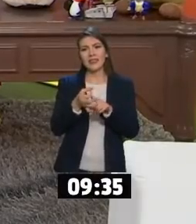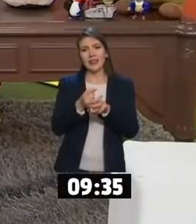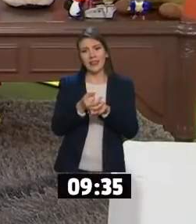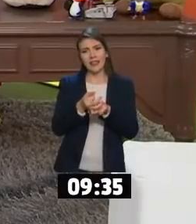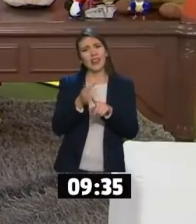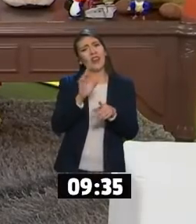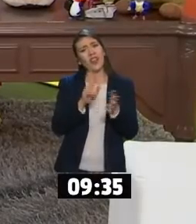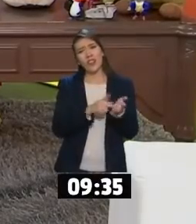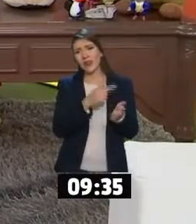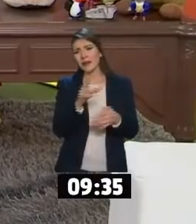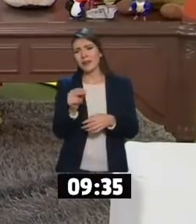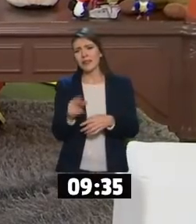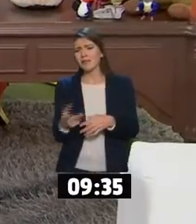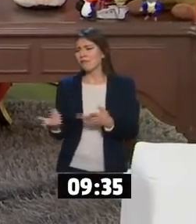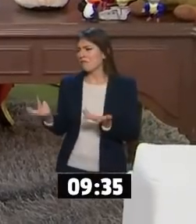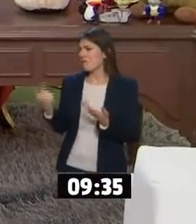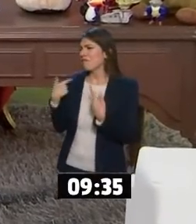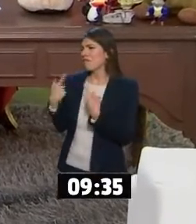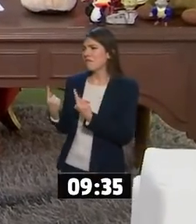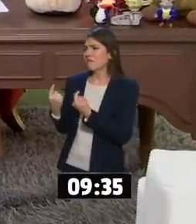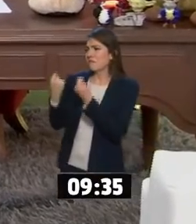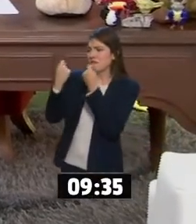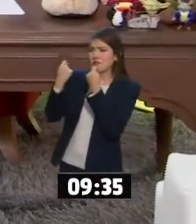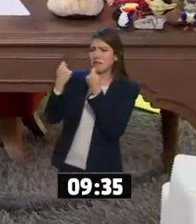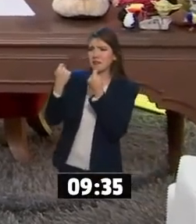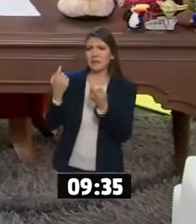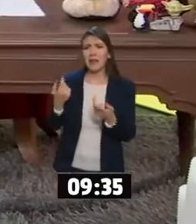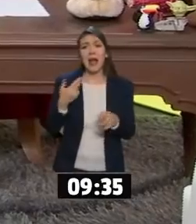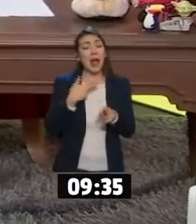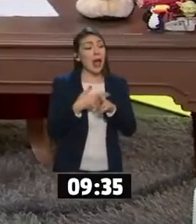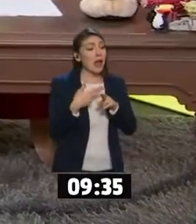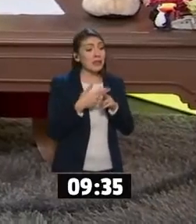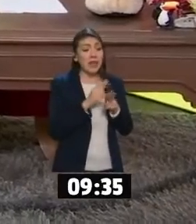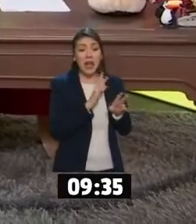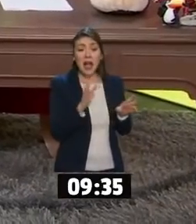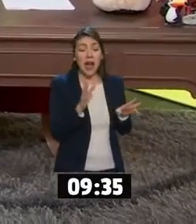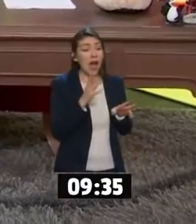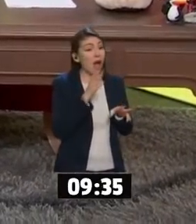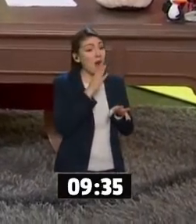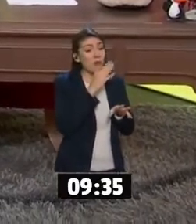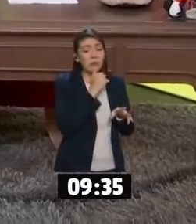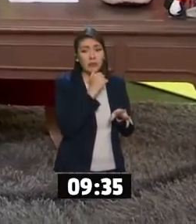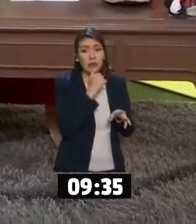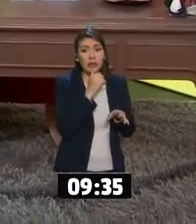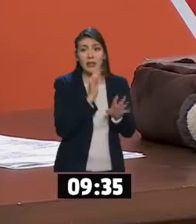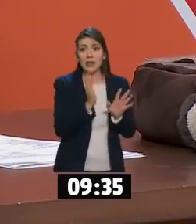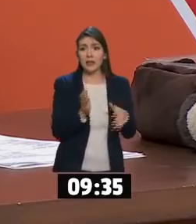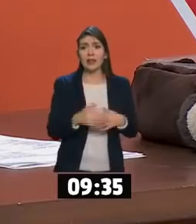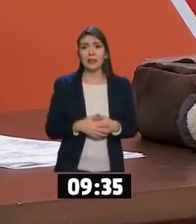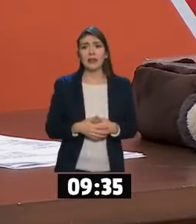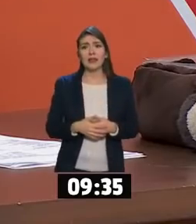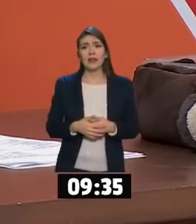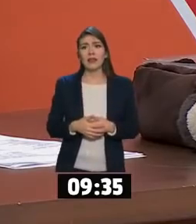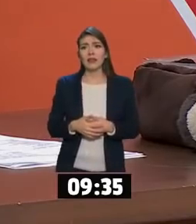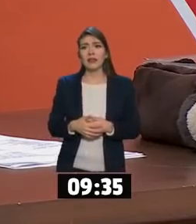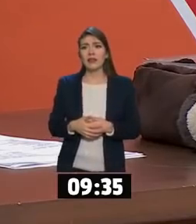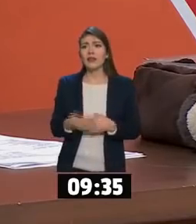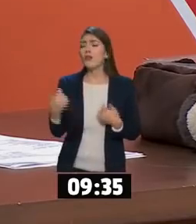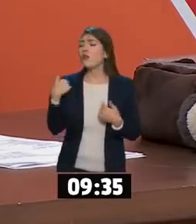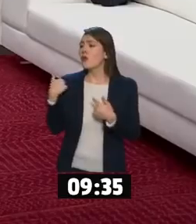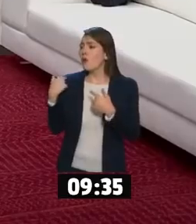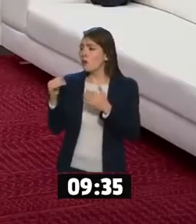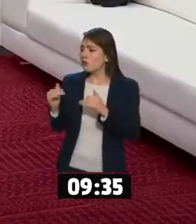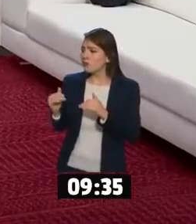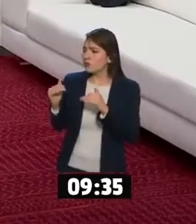No, señora. Yo no, señora. hasta que ya no se puedan Nos usar. están viendo Charro, yo crecí con una generación de